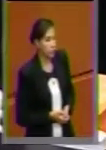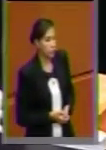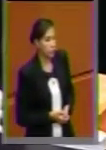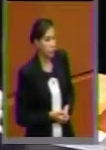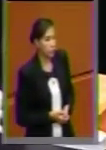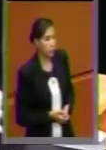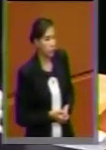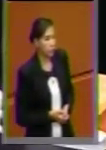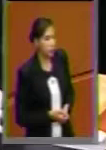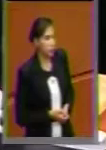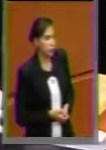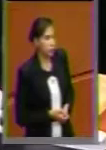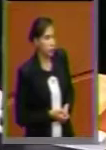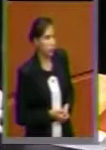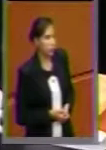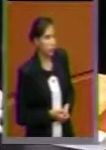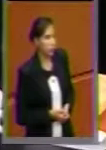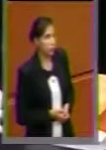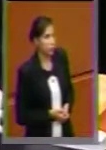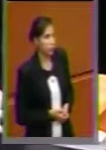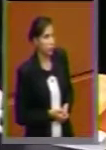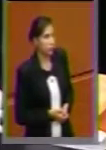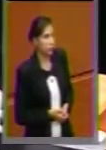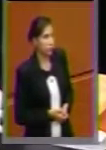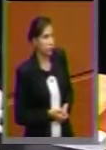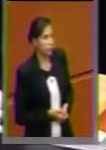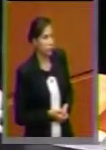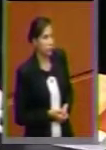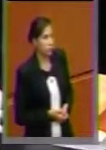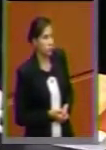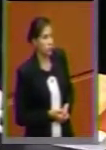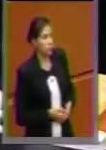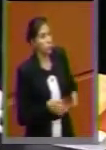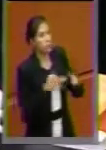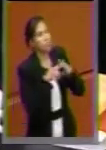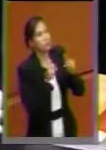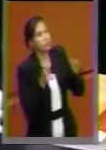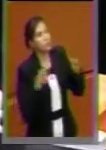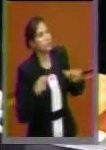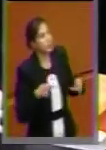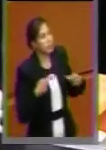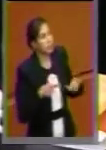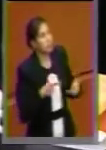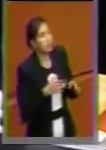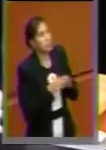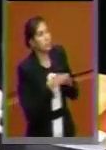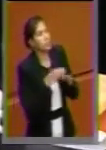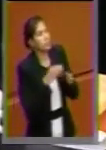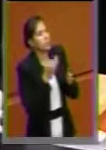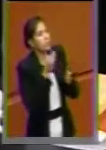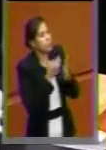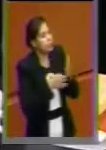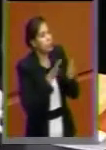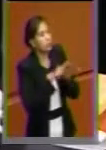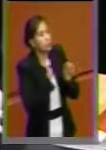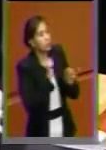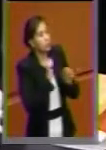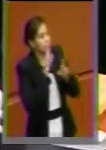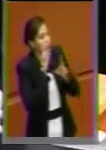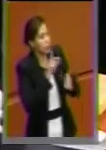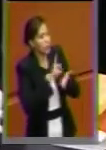con esta nuevo y ojo nadie está pugnando porque regresamos al antiguo sistema la ley